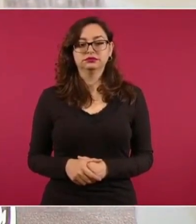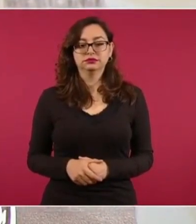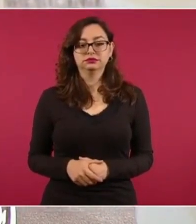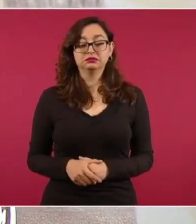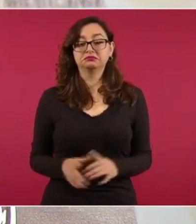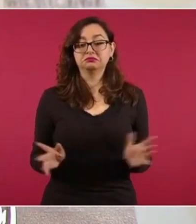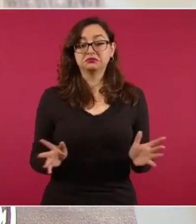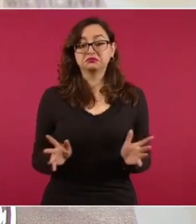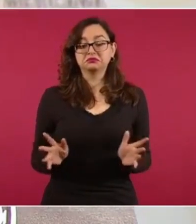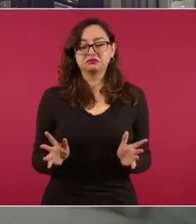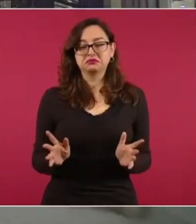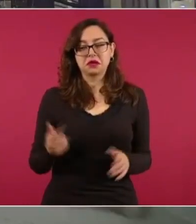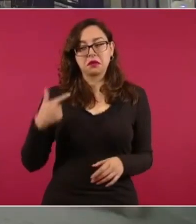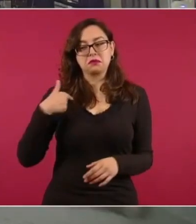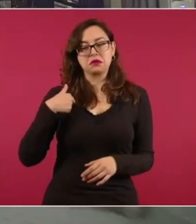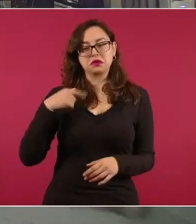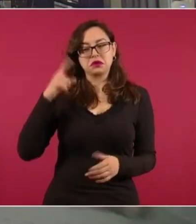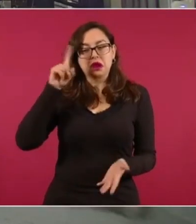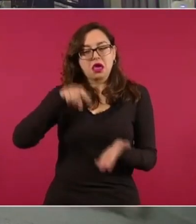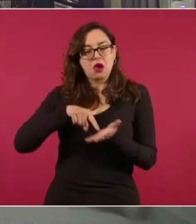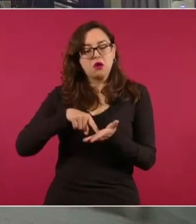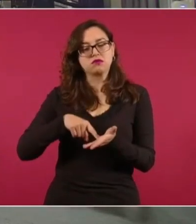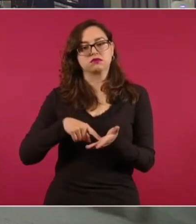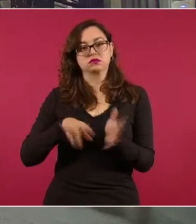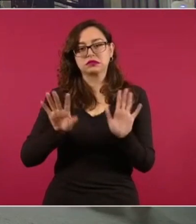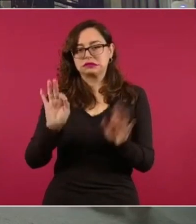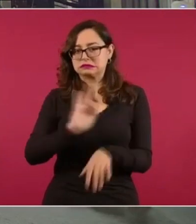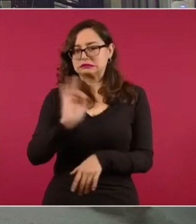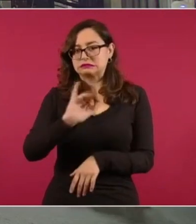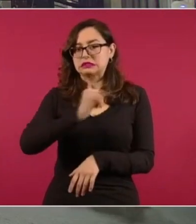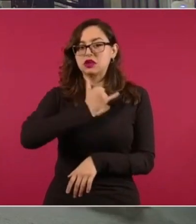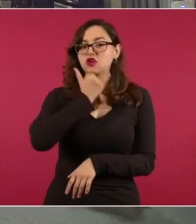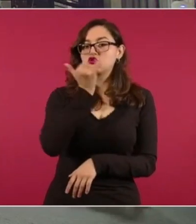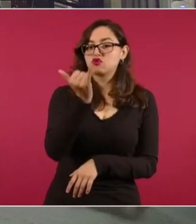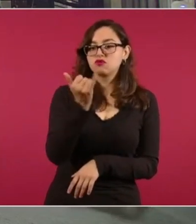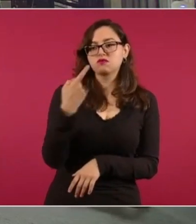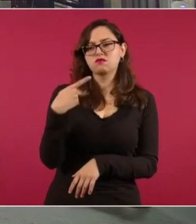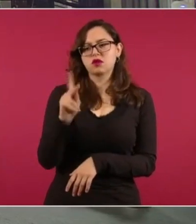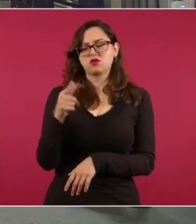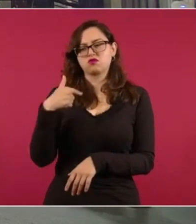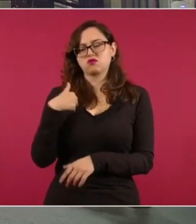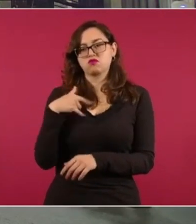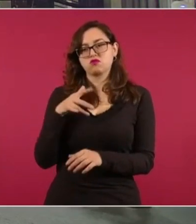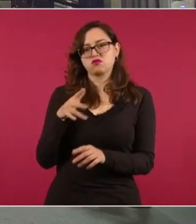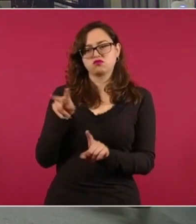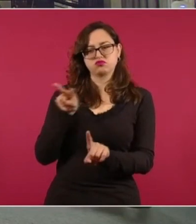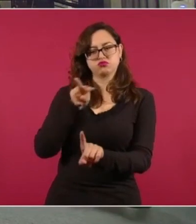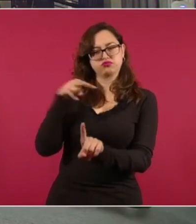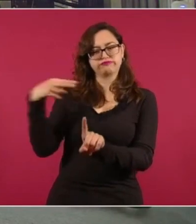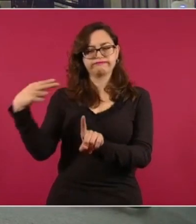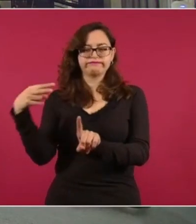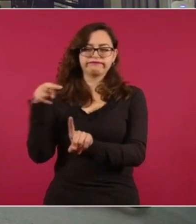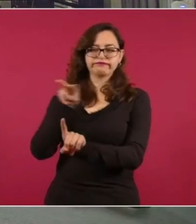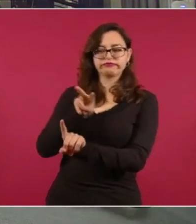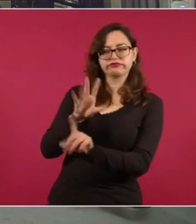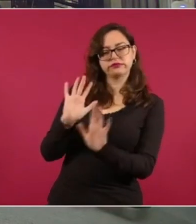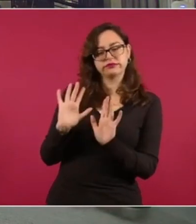Puedo estar equivocado, pero eso es lo que observé.